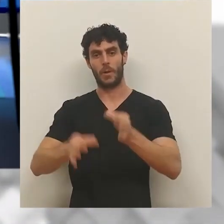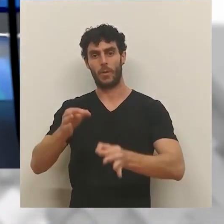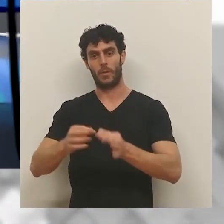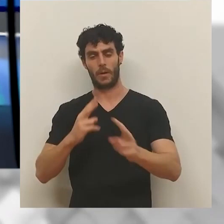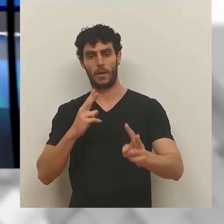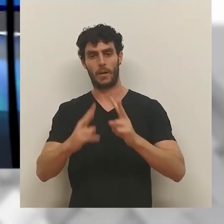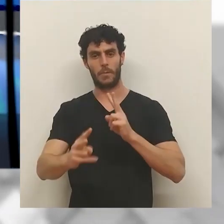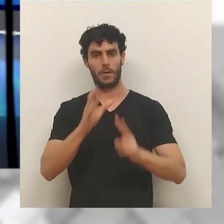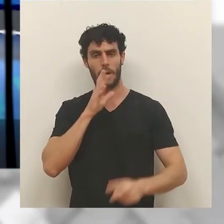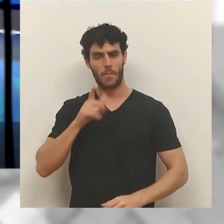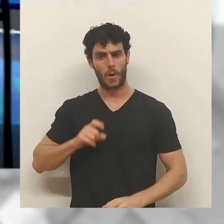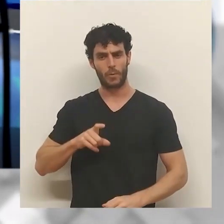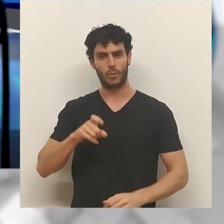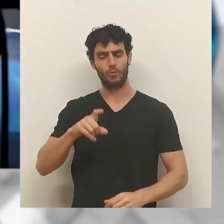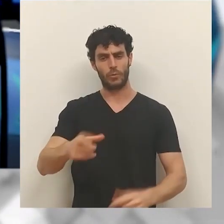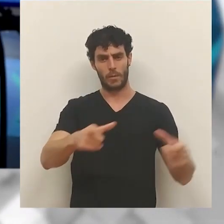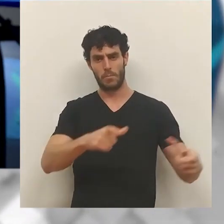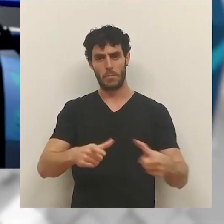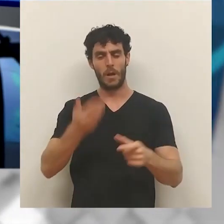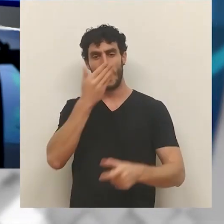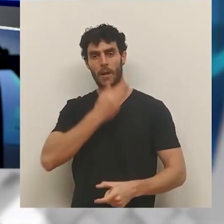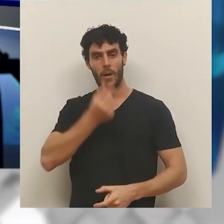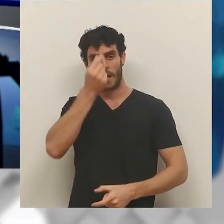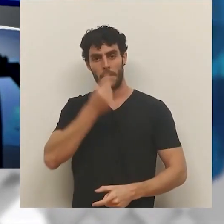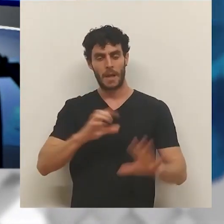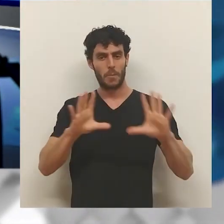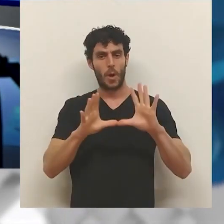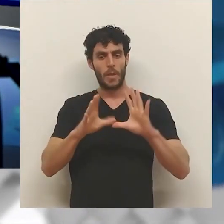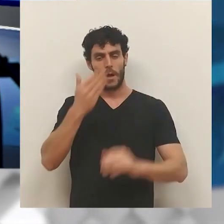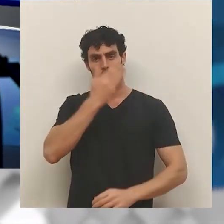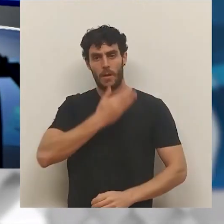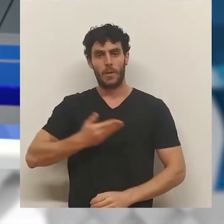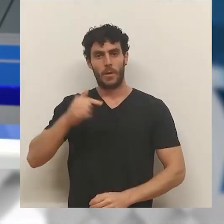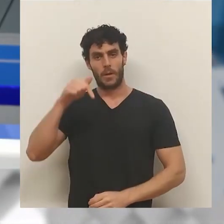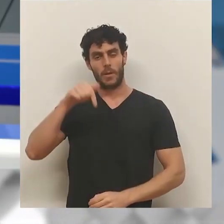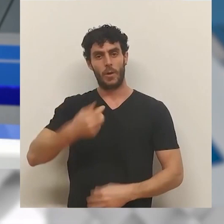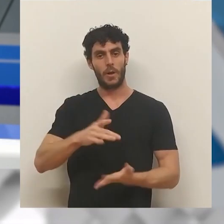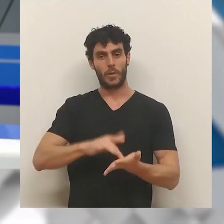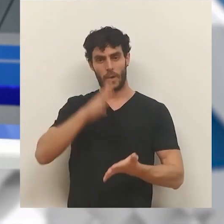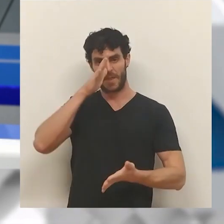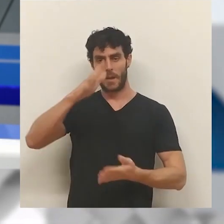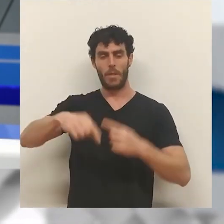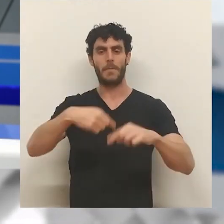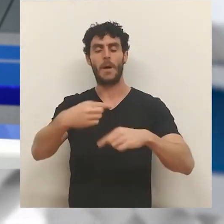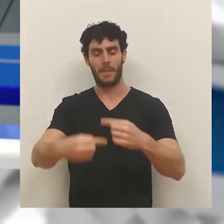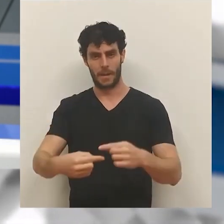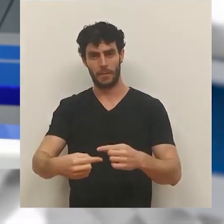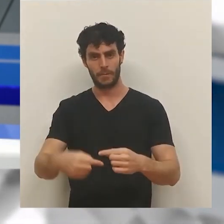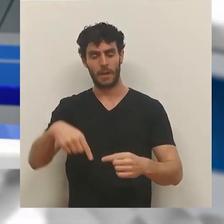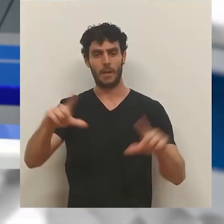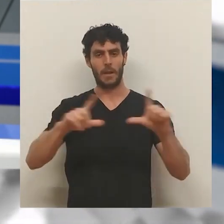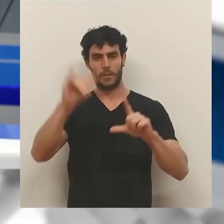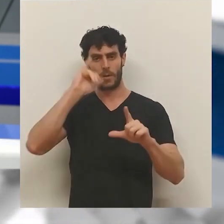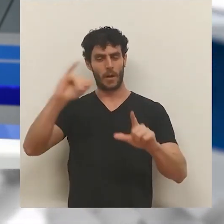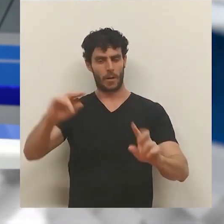Educación analiza con los servicios jurídicos una respuesta a la aparición de gusanos en los menús escolares de al menos una decena de colegios. Hoy, tras